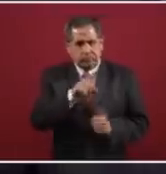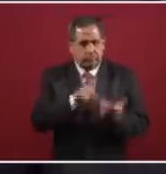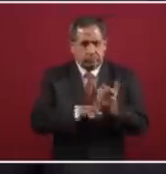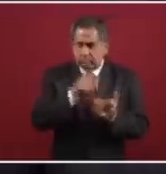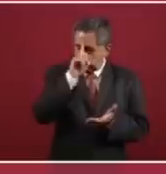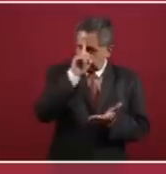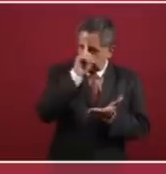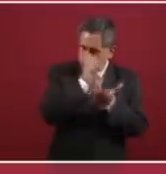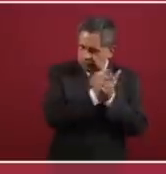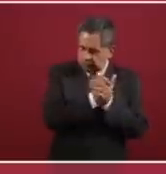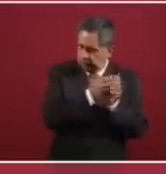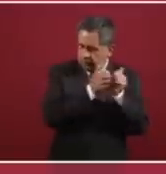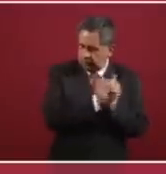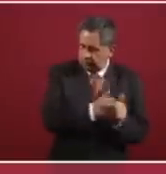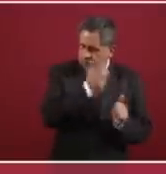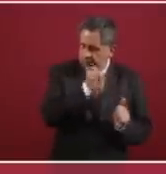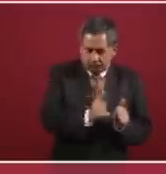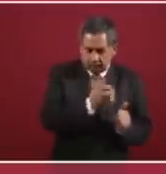colonizaron mentalmente.